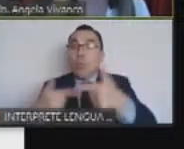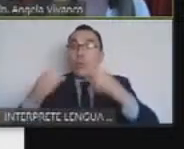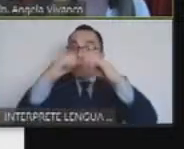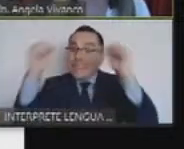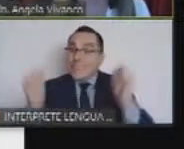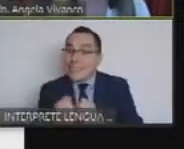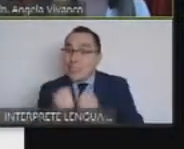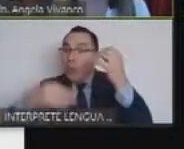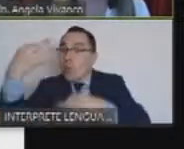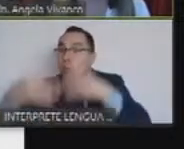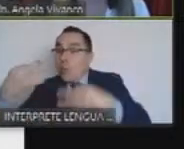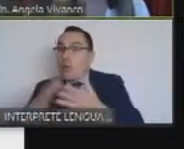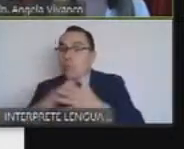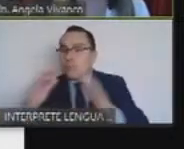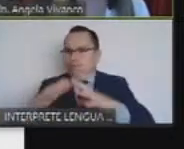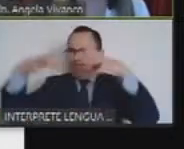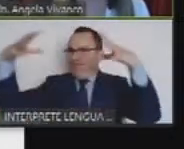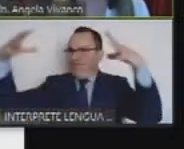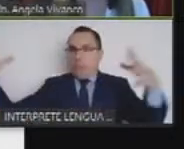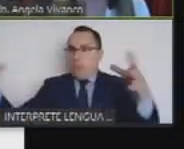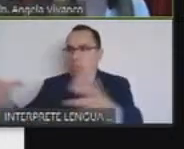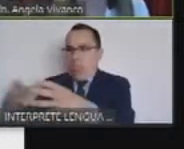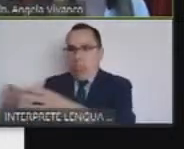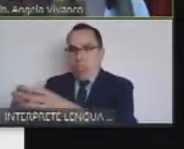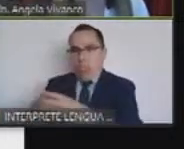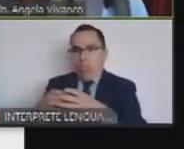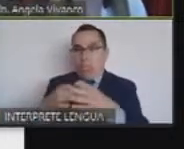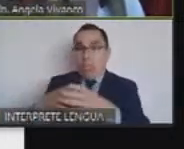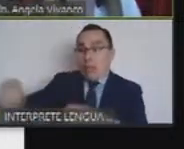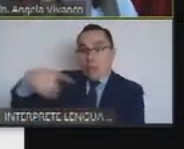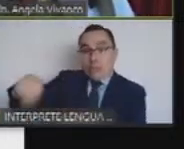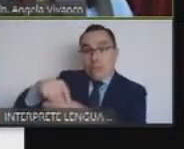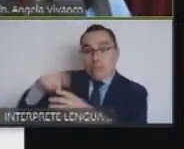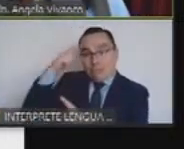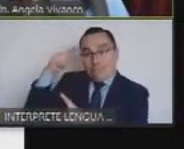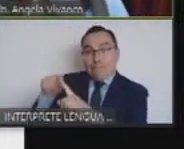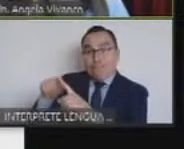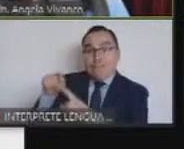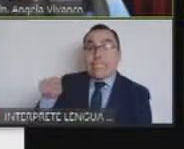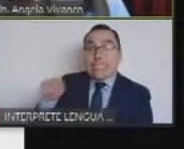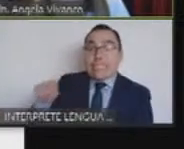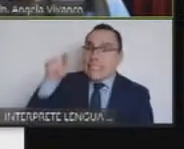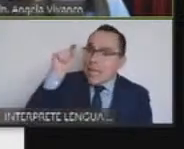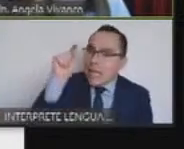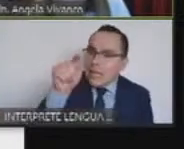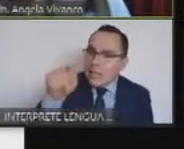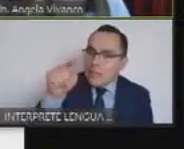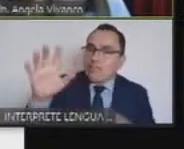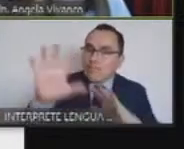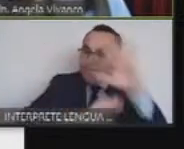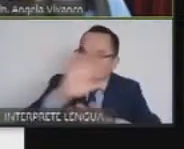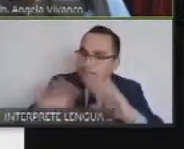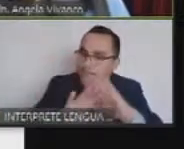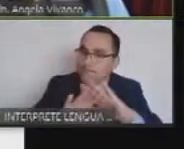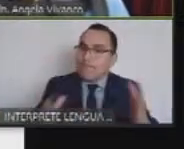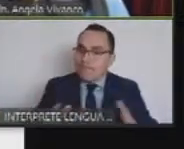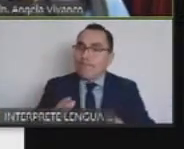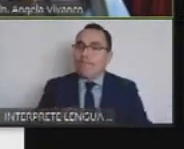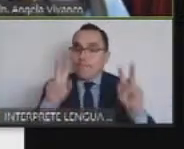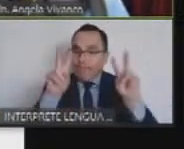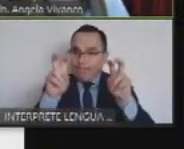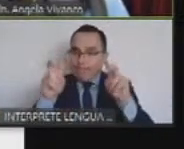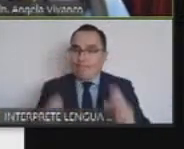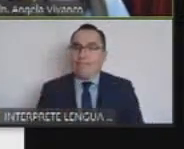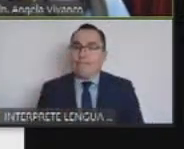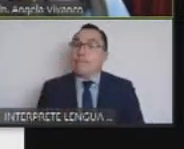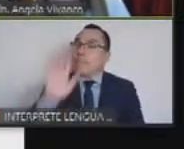de los grandes conglomerados sociales y, por cierto, de sus objetivos, tiene que ver con la protección en esta materia. Y, por supuesto, que